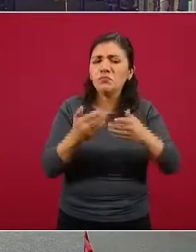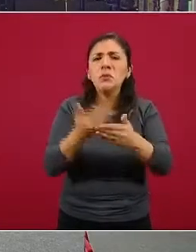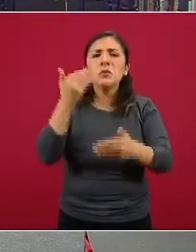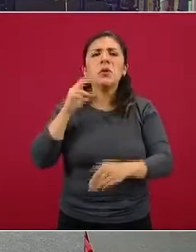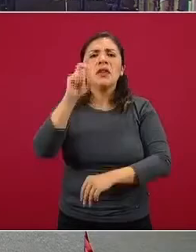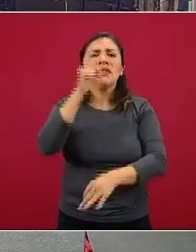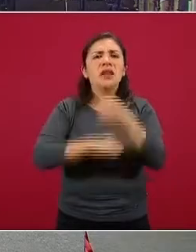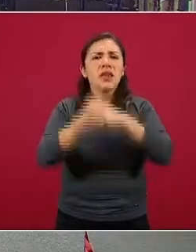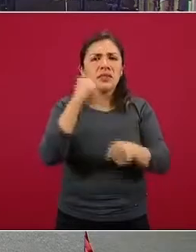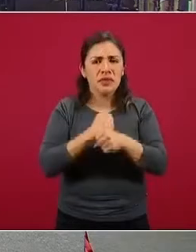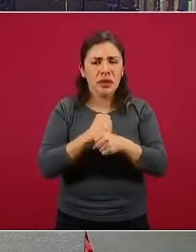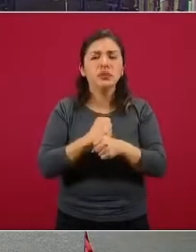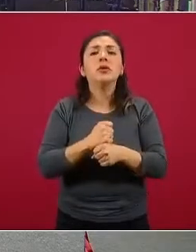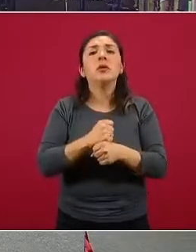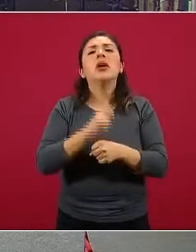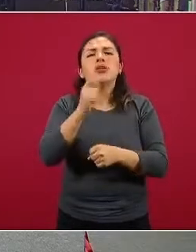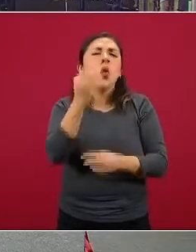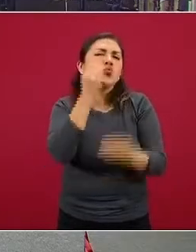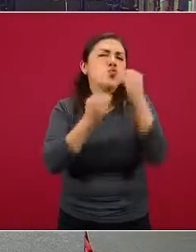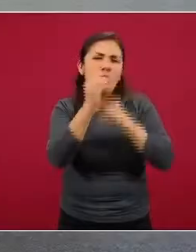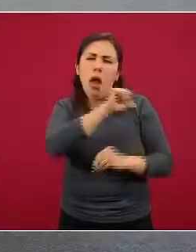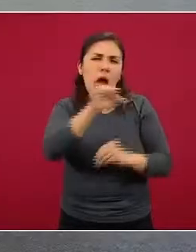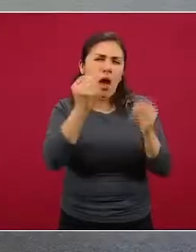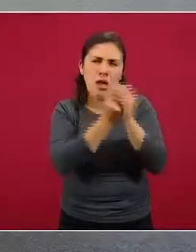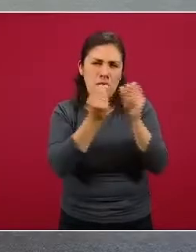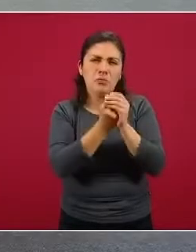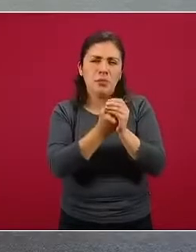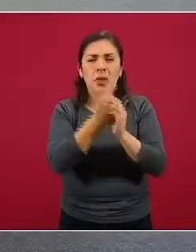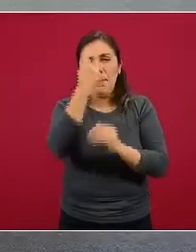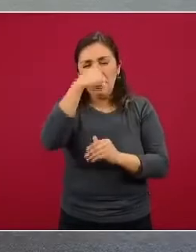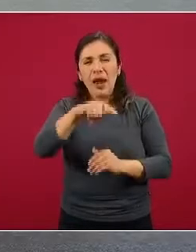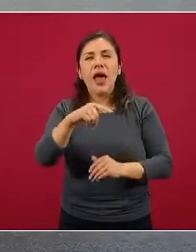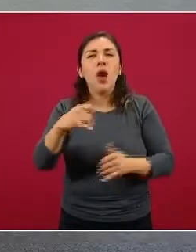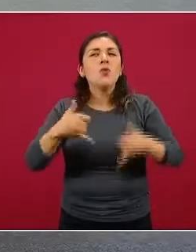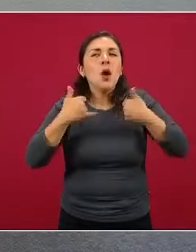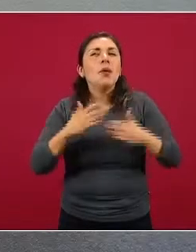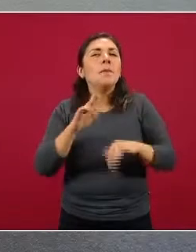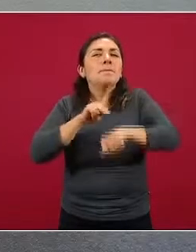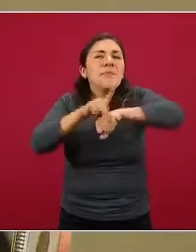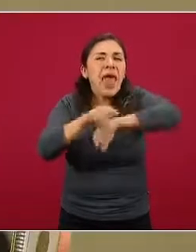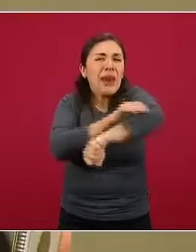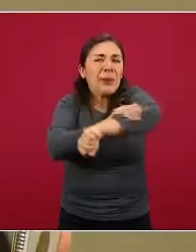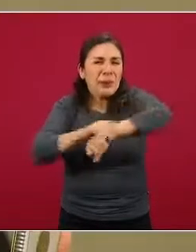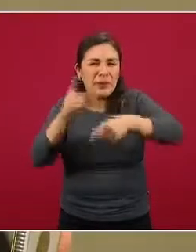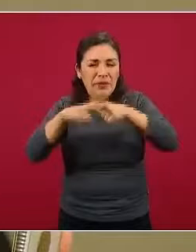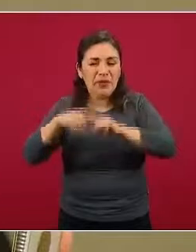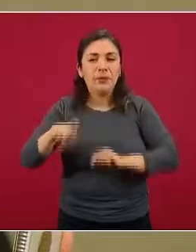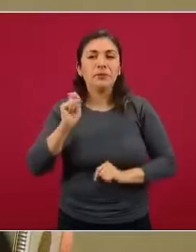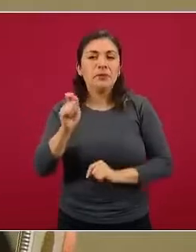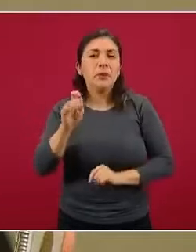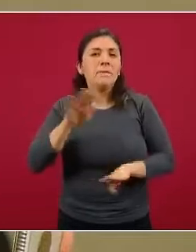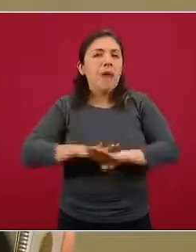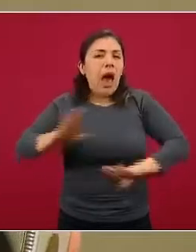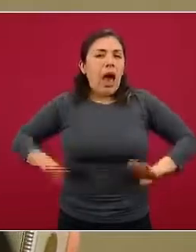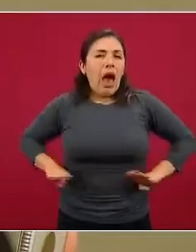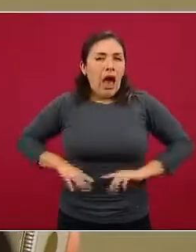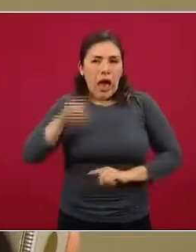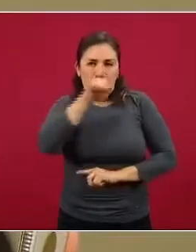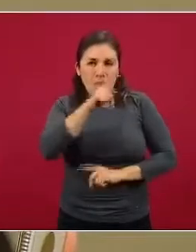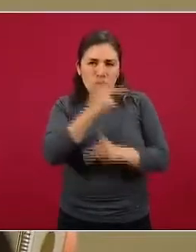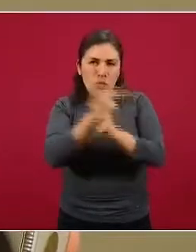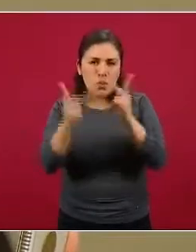30 años y es alimentaria precisamente, antioxidante, es la cualidad que